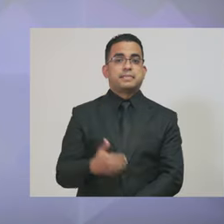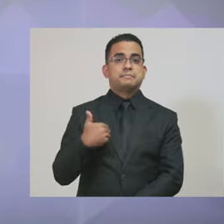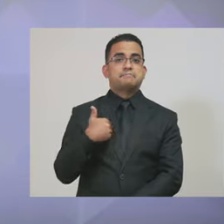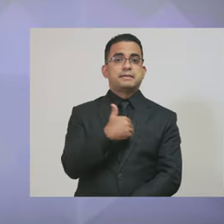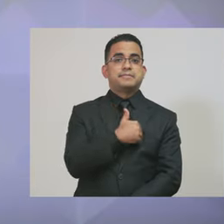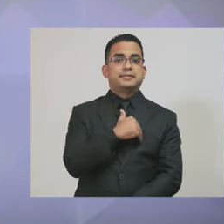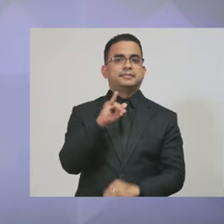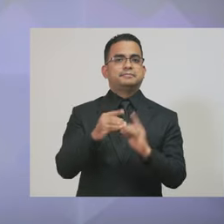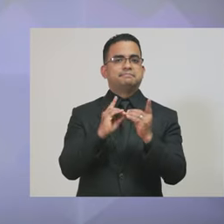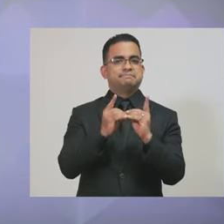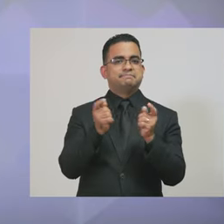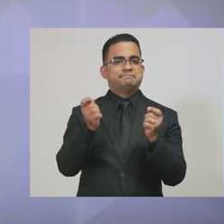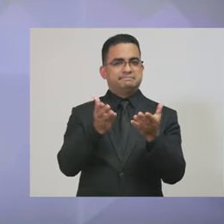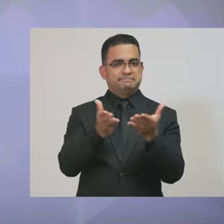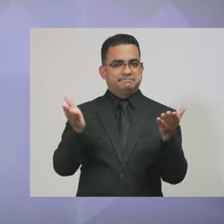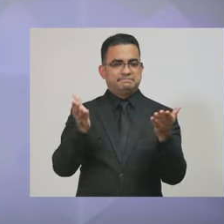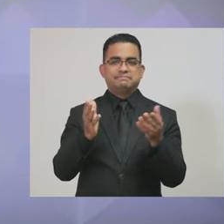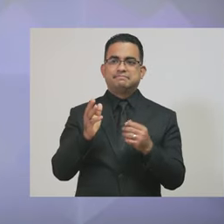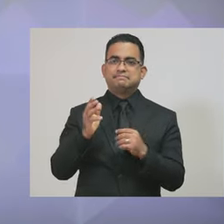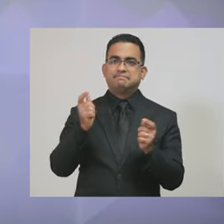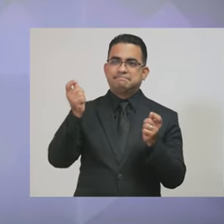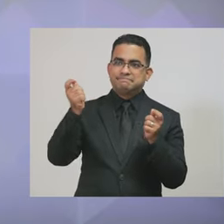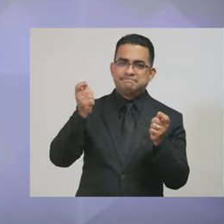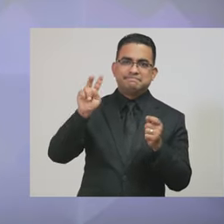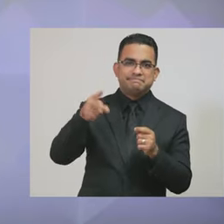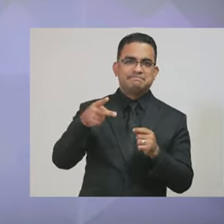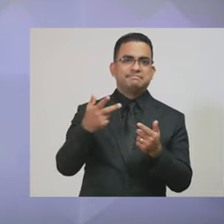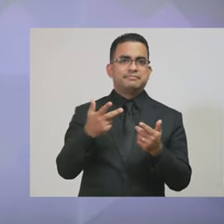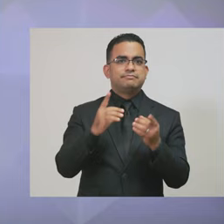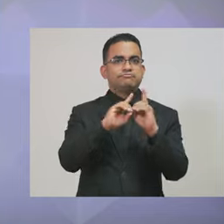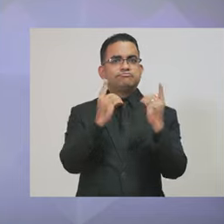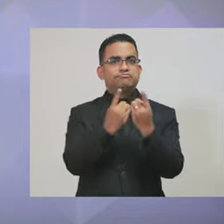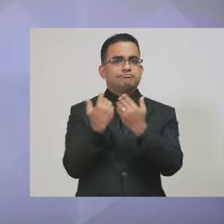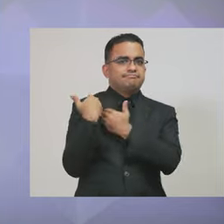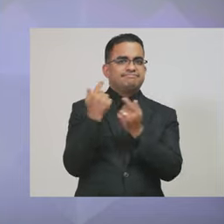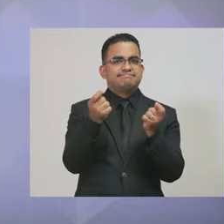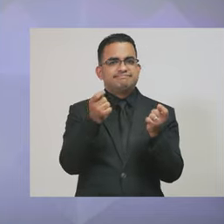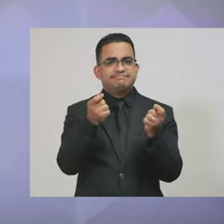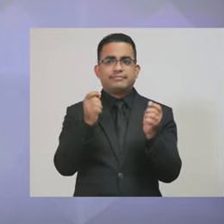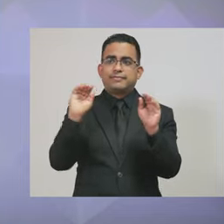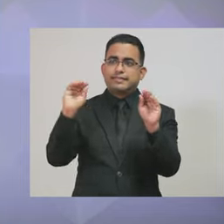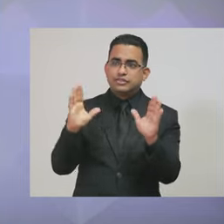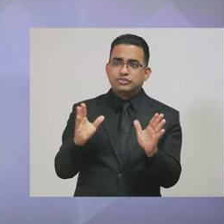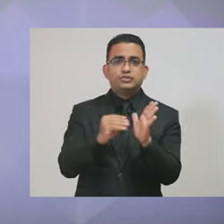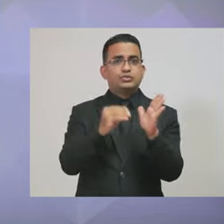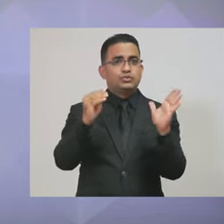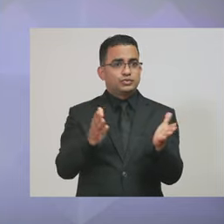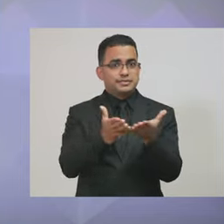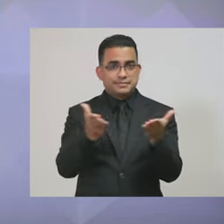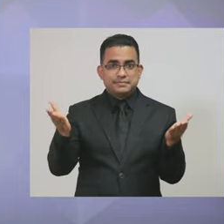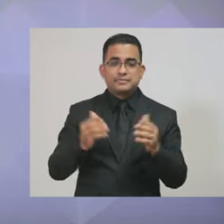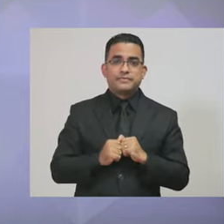distinguidos miembros de la junta de directores vice rectores decanos directores docentes